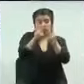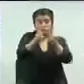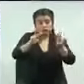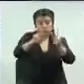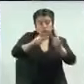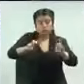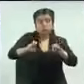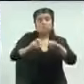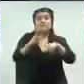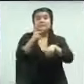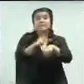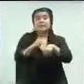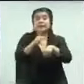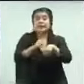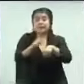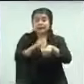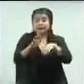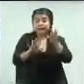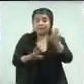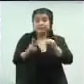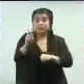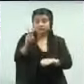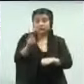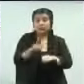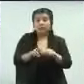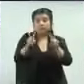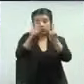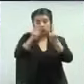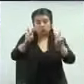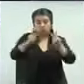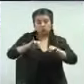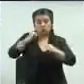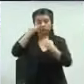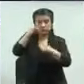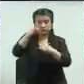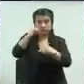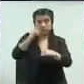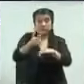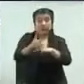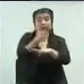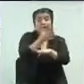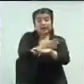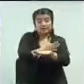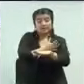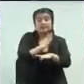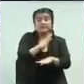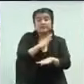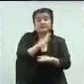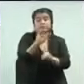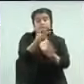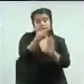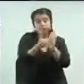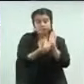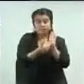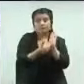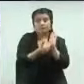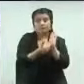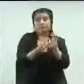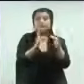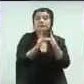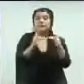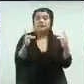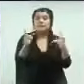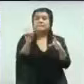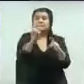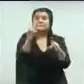para mediodía el informe de la inspección. Preliminarmente, lo que vemos es que el puente no